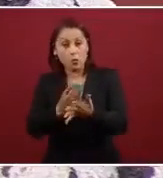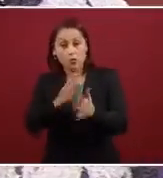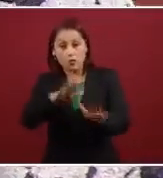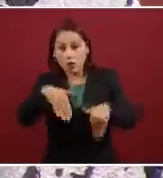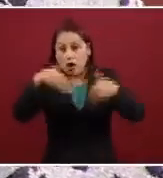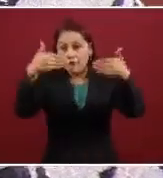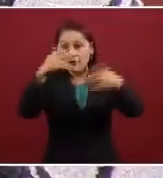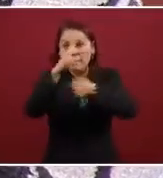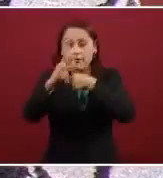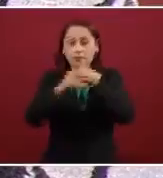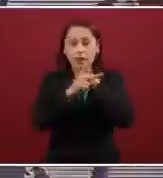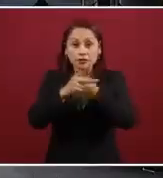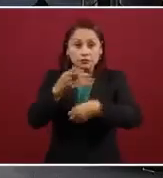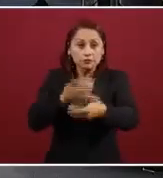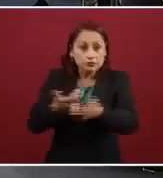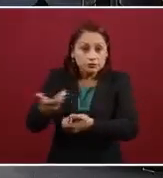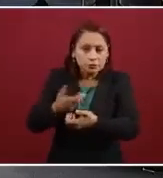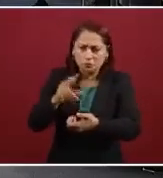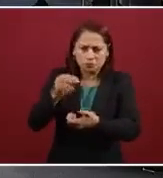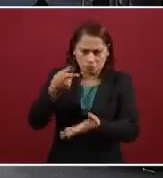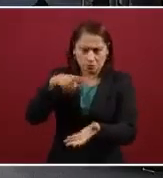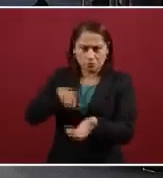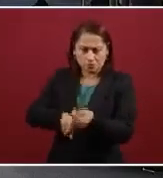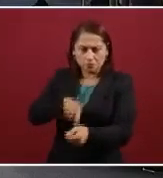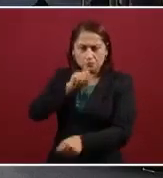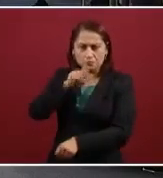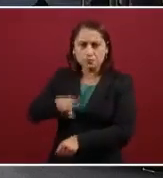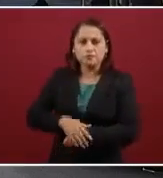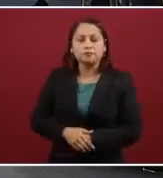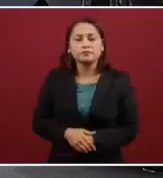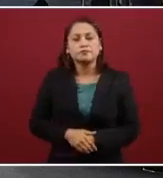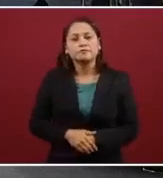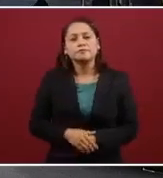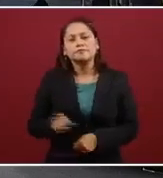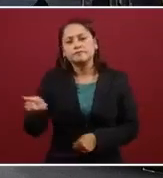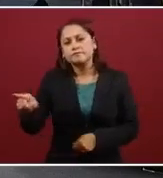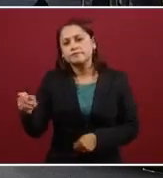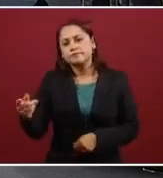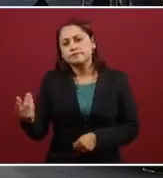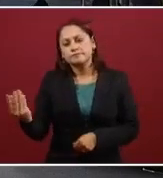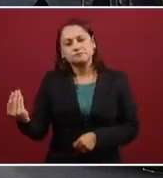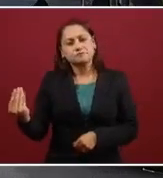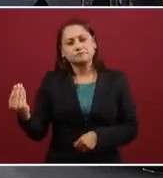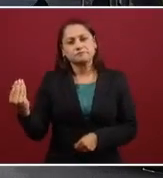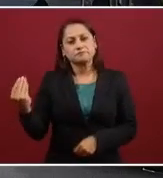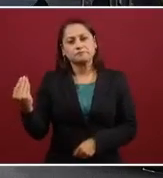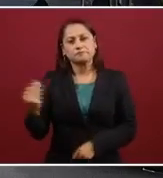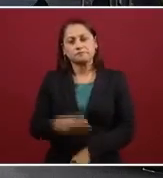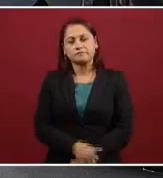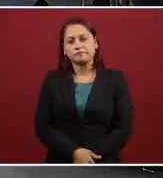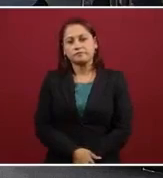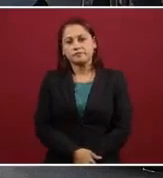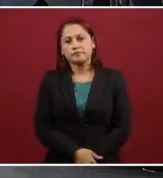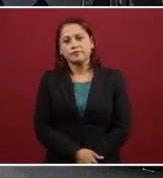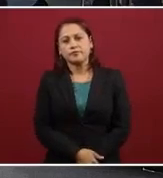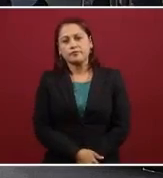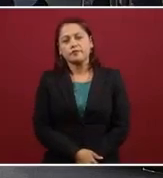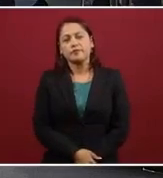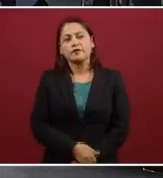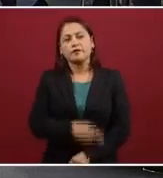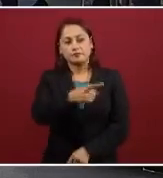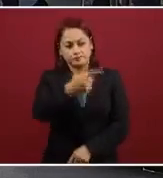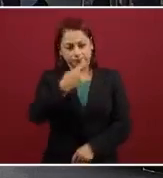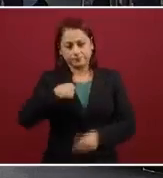mercado. Sí, dígame. ¿Y es que no afecta la confidencialidad del propio proceso que nos ha